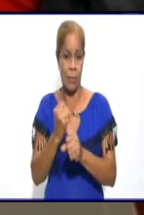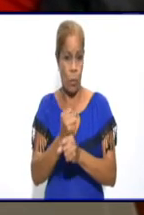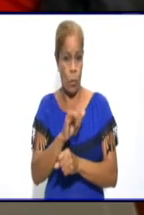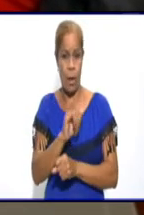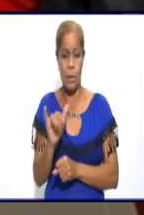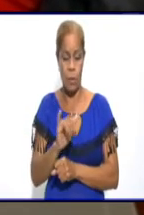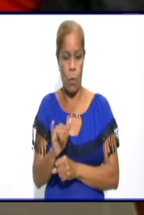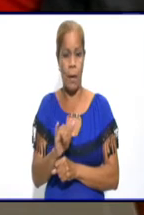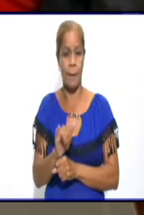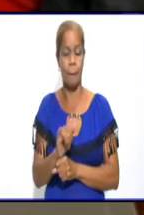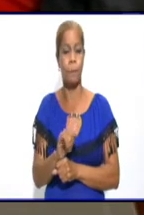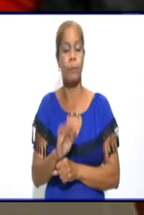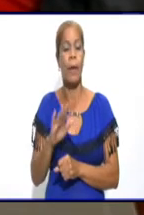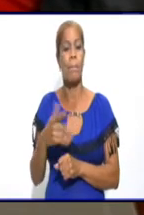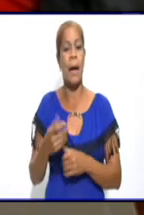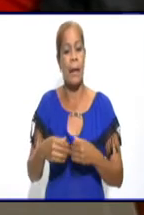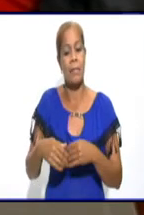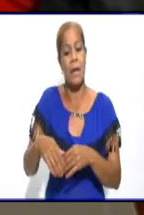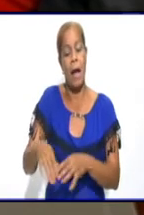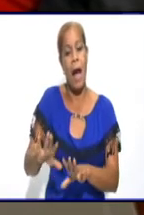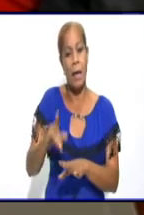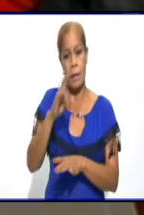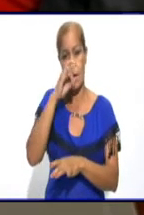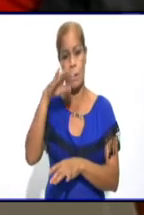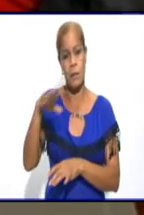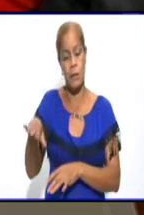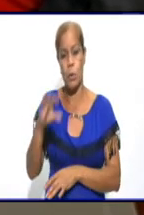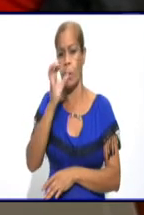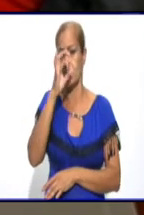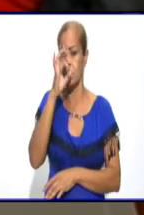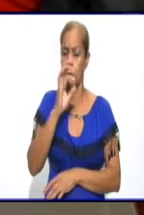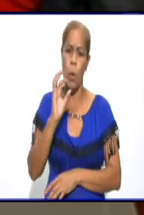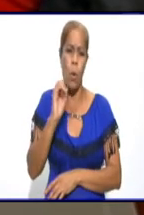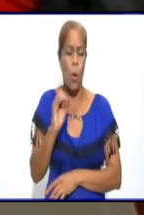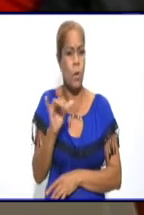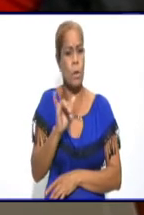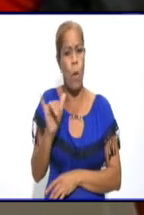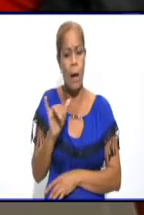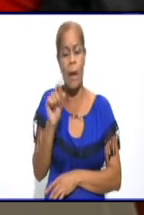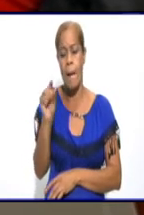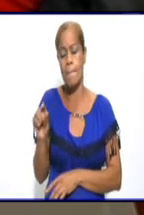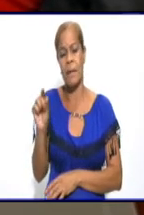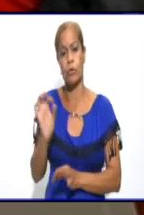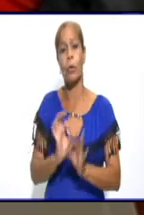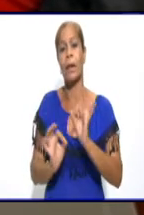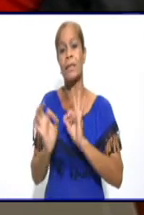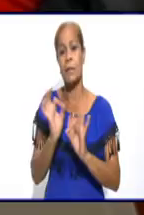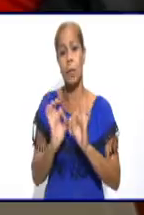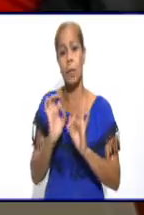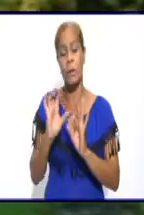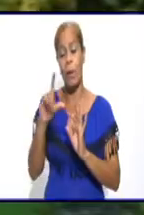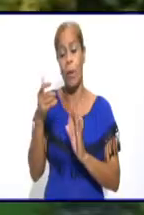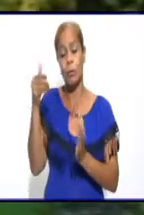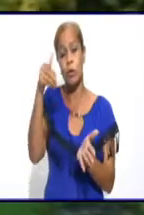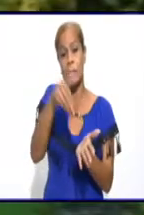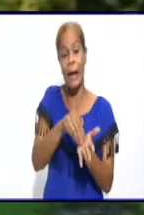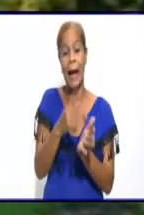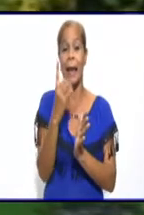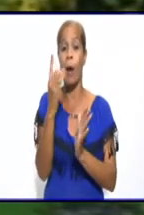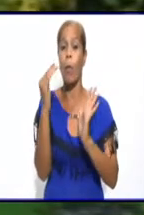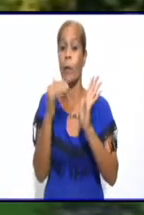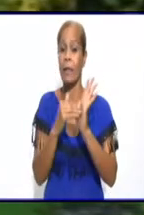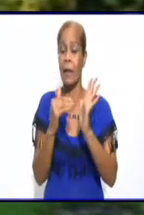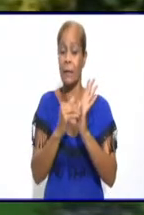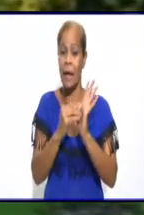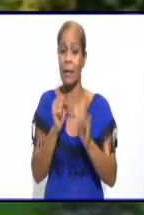para dejar el niño en el círculo o con la persona que se lo cuida para irse al trabajo regresar a la una de la tarde emprender todo el quehacer